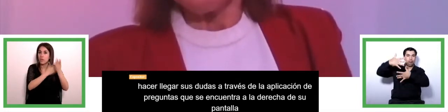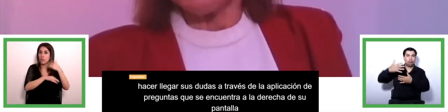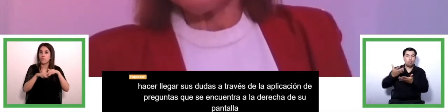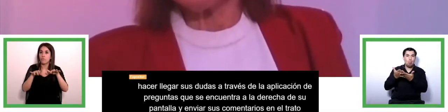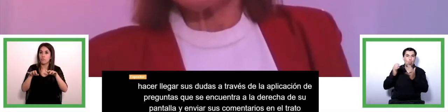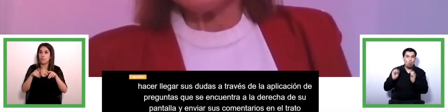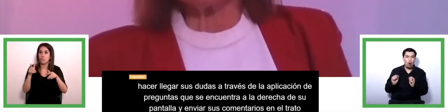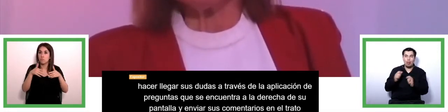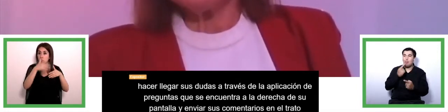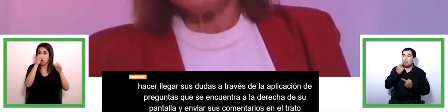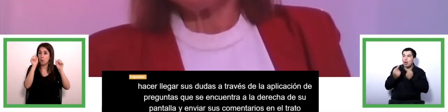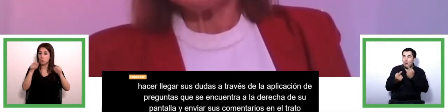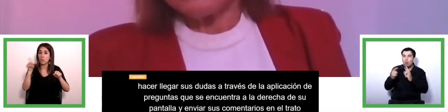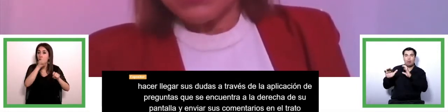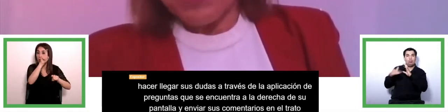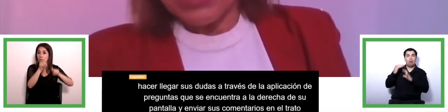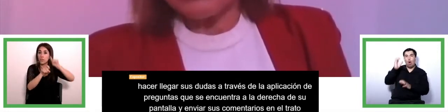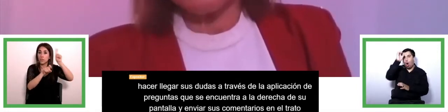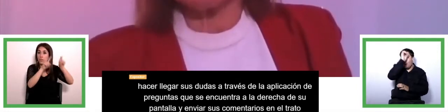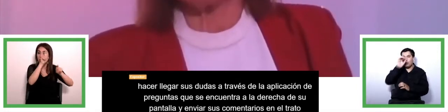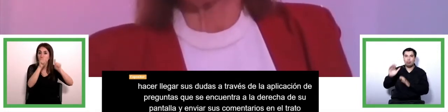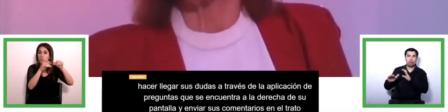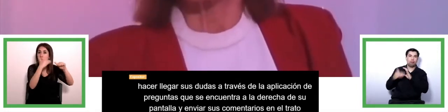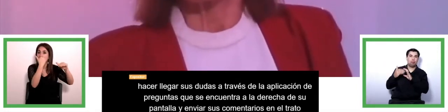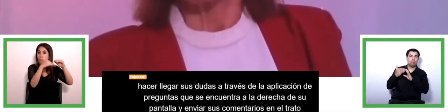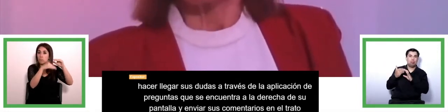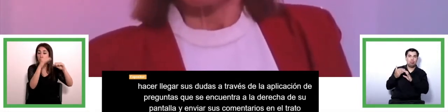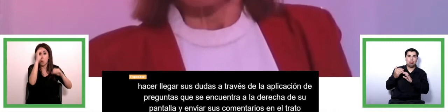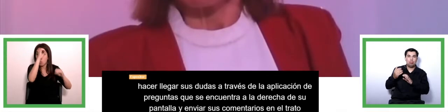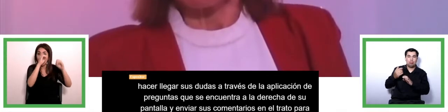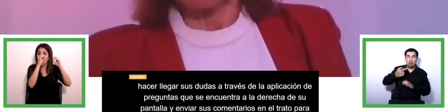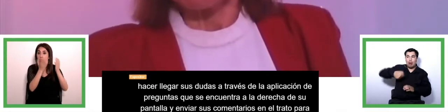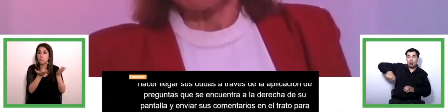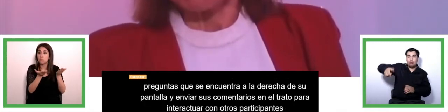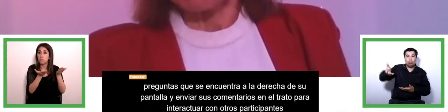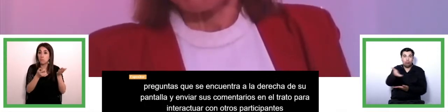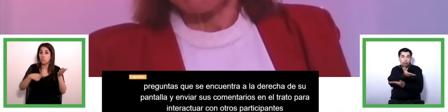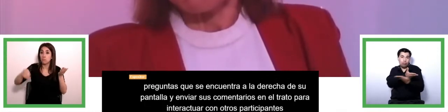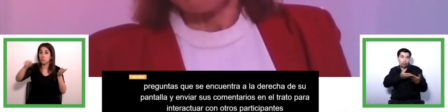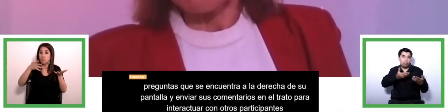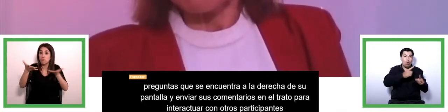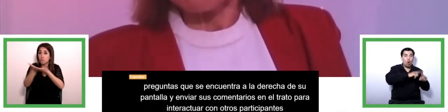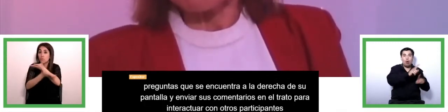chat para interactuar con otros participantes.